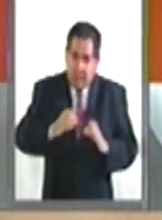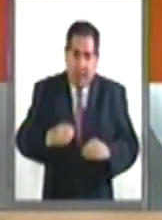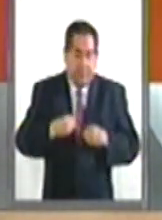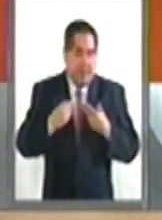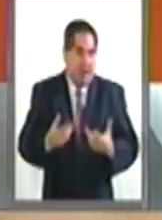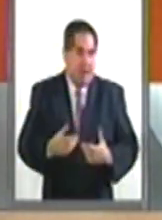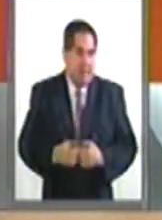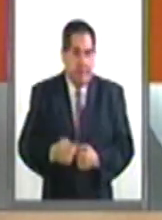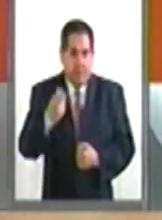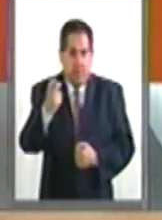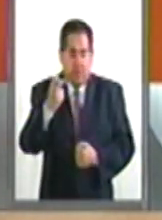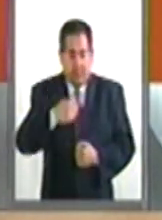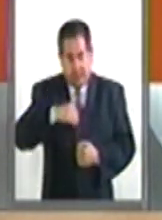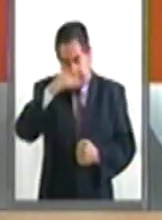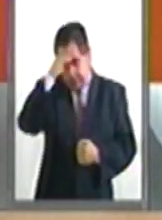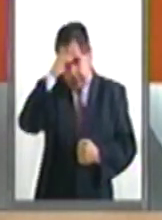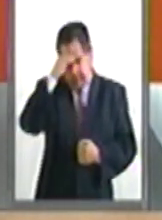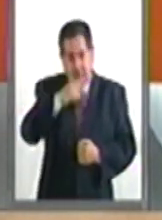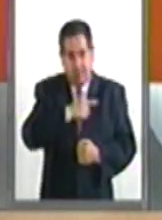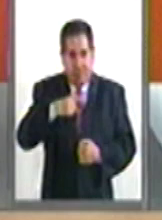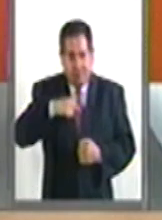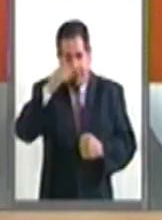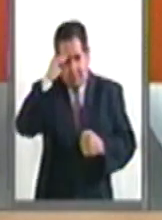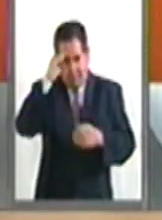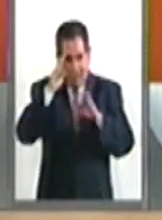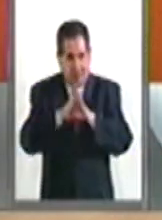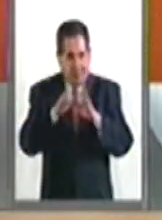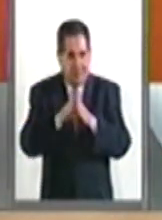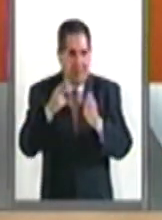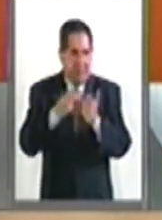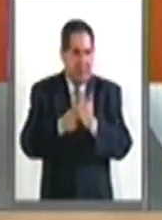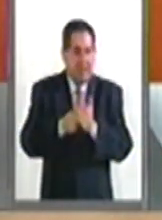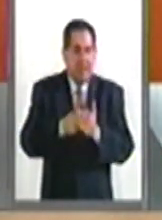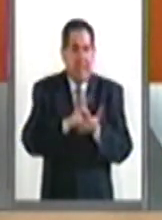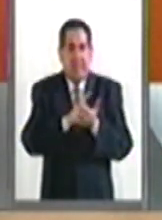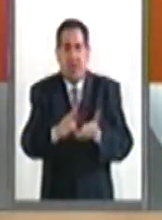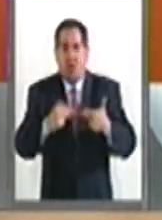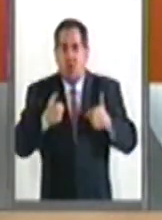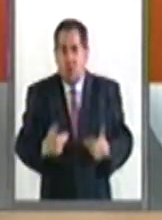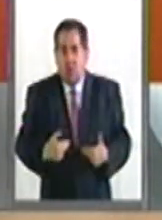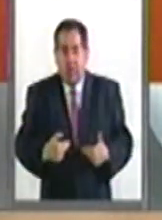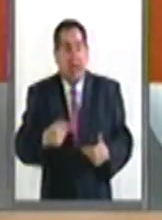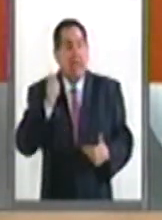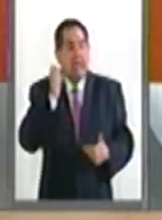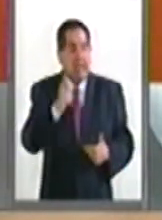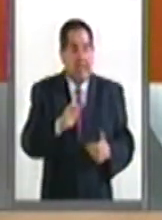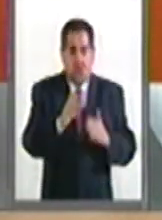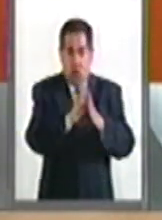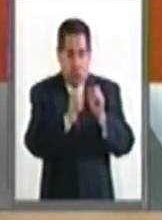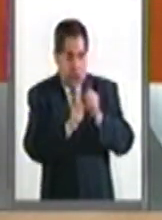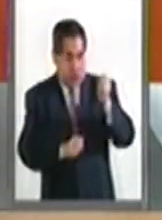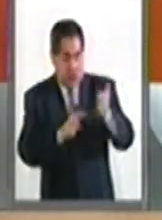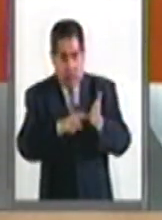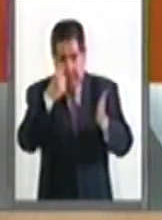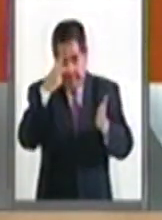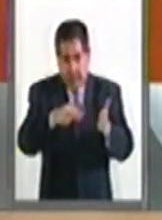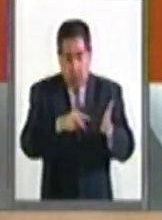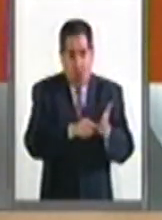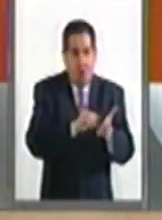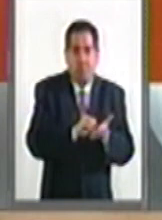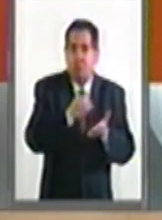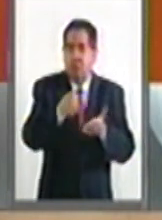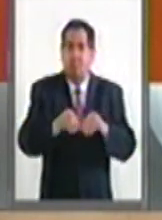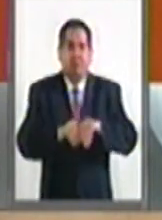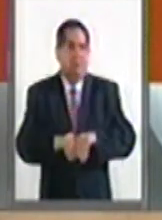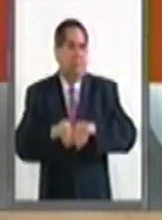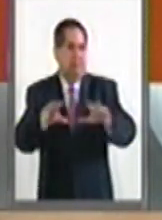ello, es viable revisar y considerar que como el concepto de derechos humanos emergió de un texto constitucional mexicano, después